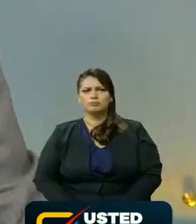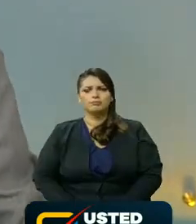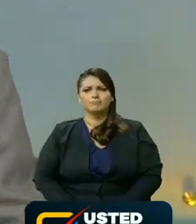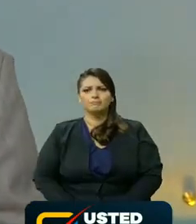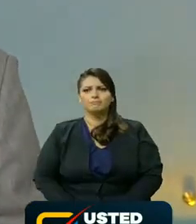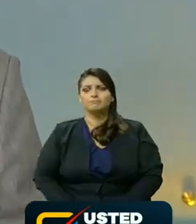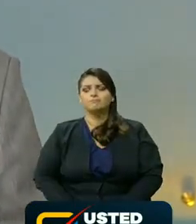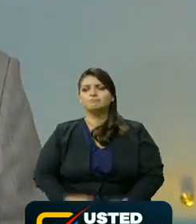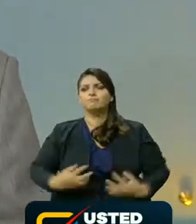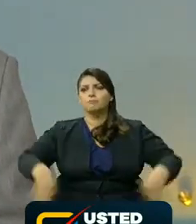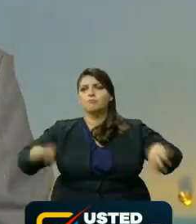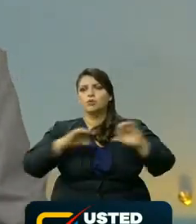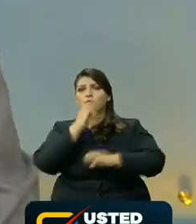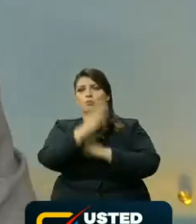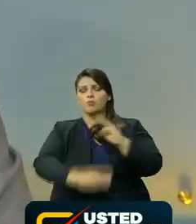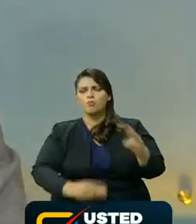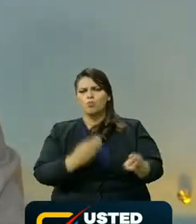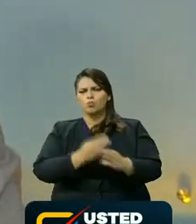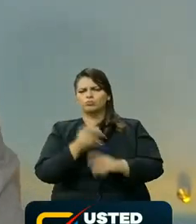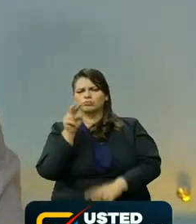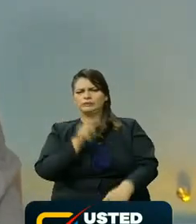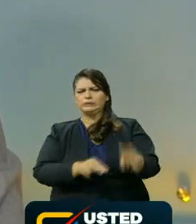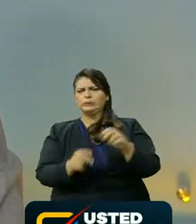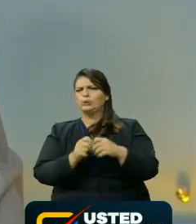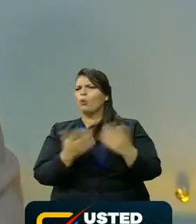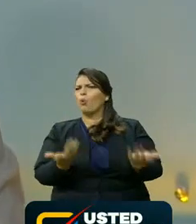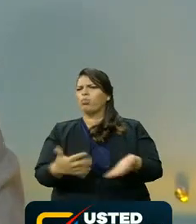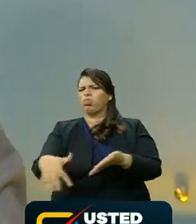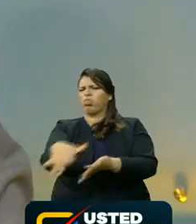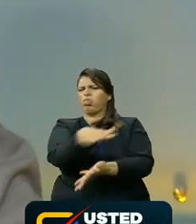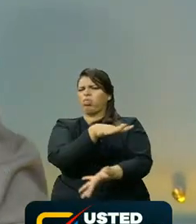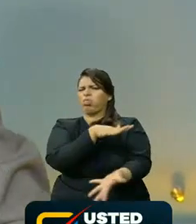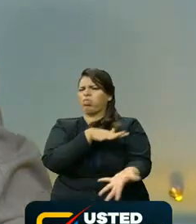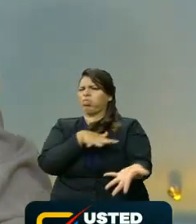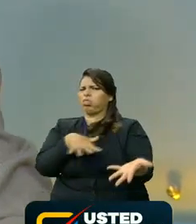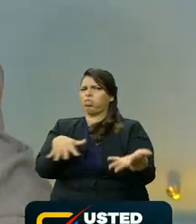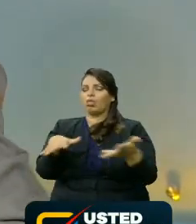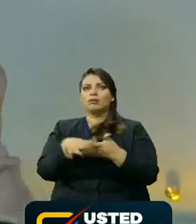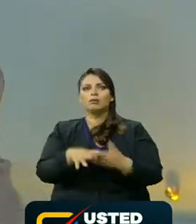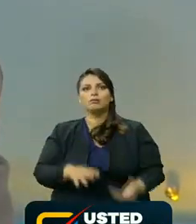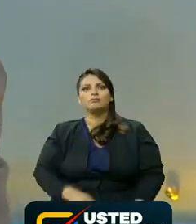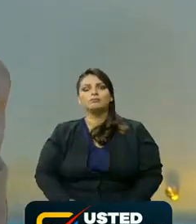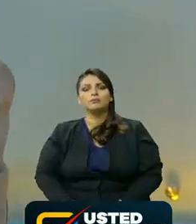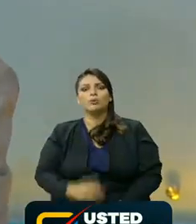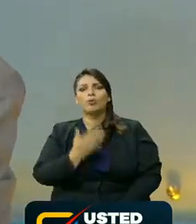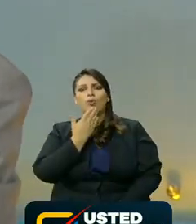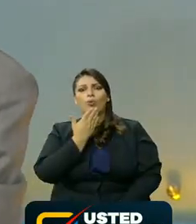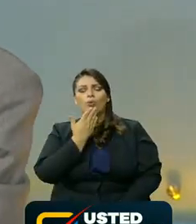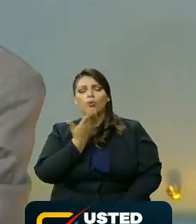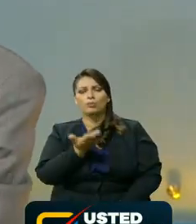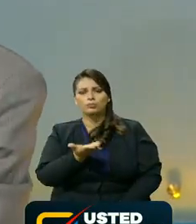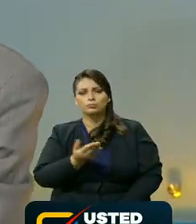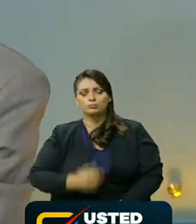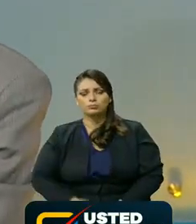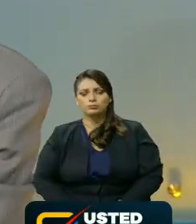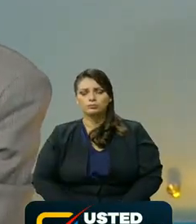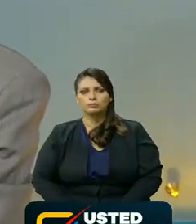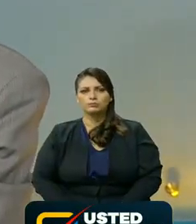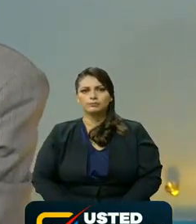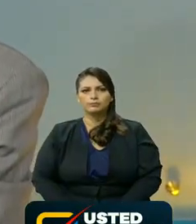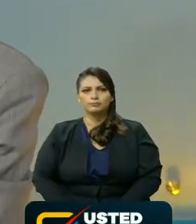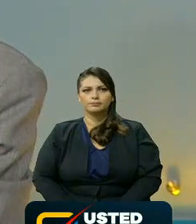pasando en el mundo. En el mundo hay una convulsión tremenda, un cambio que se está produciendo a consecuencia de